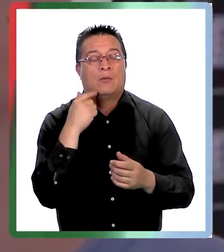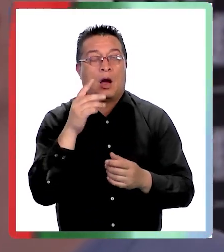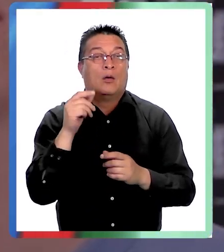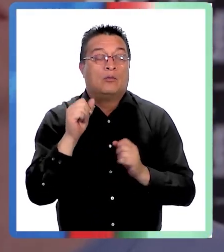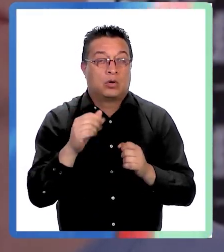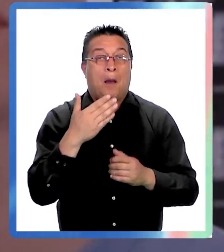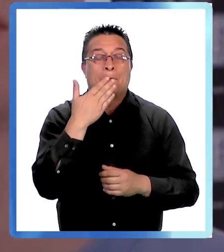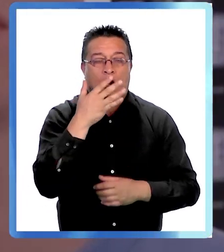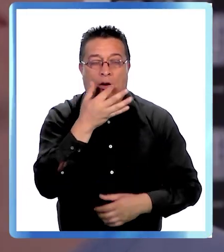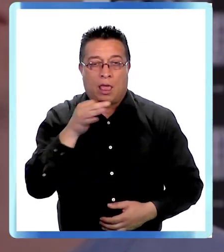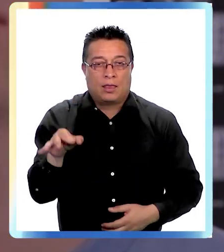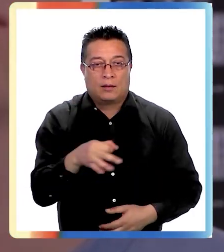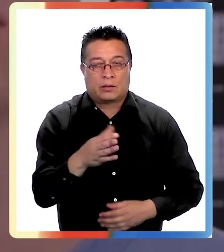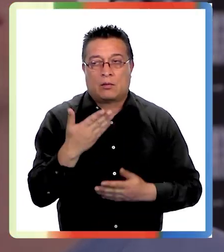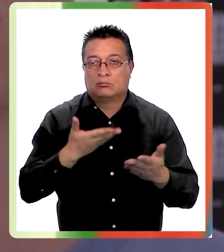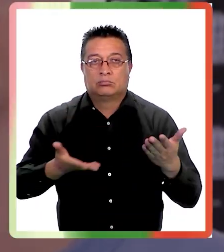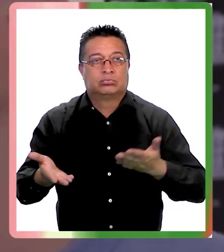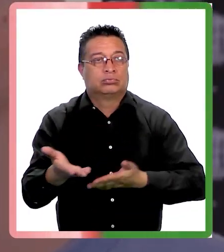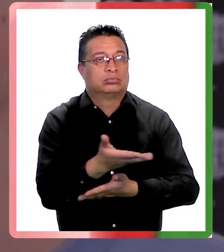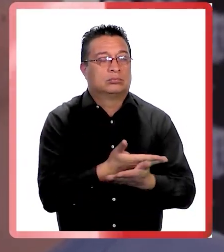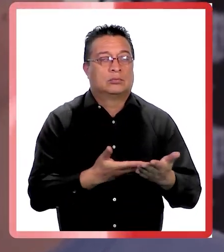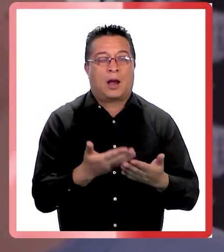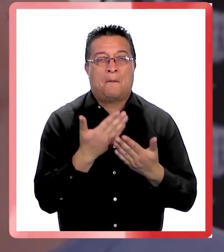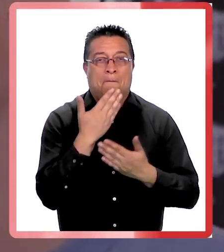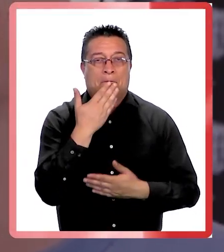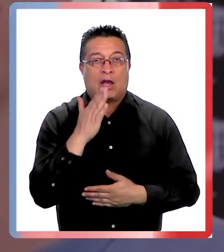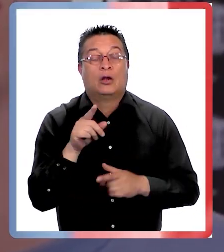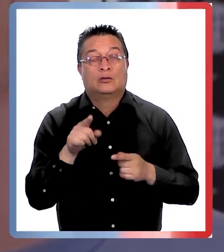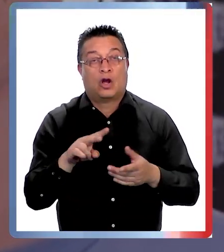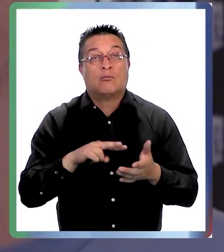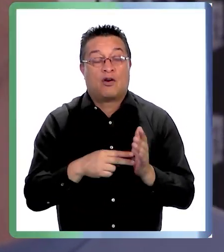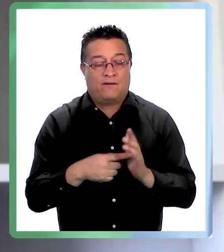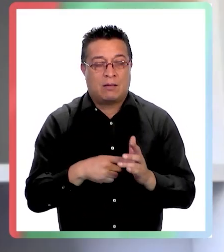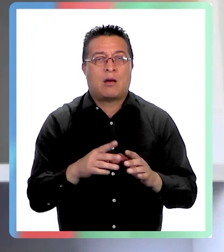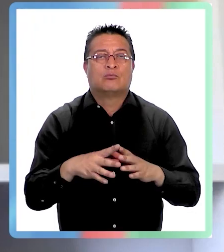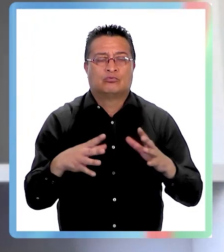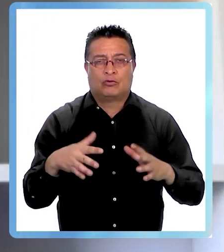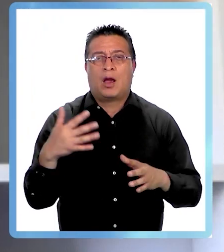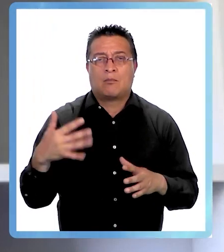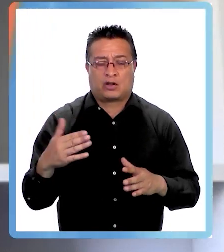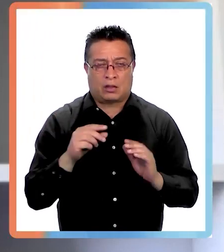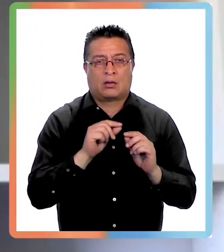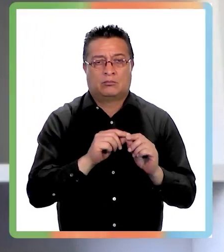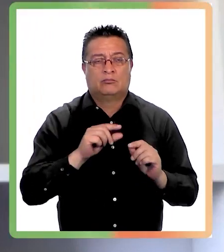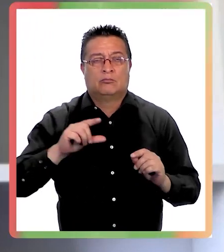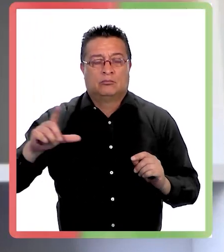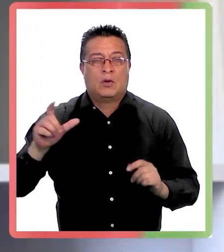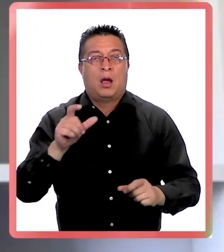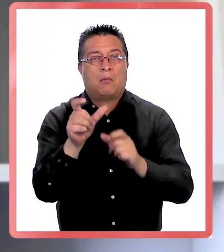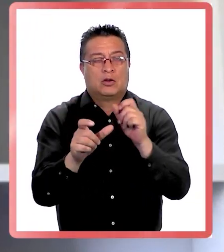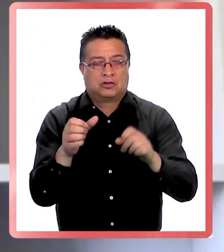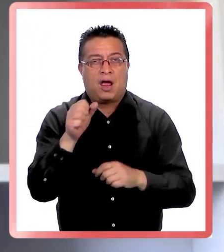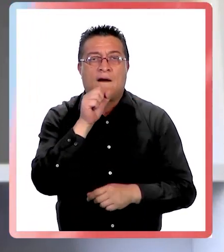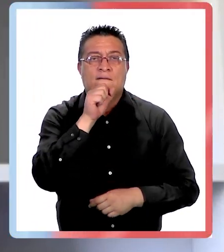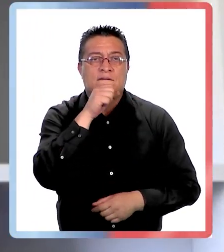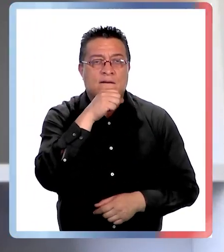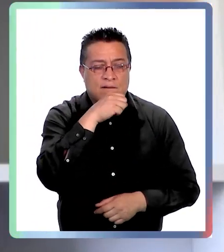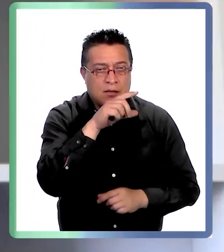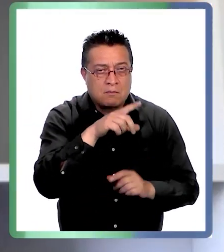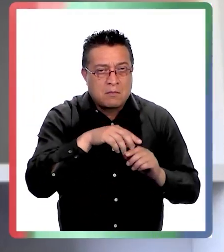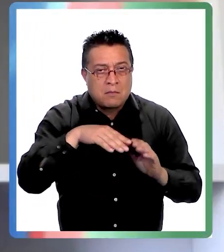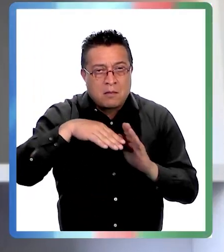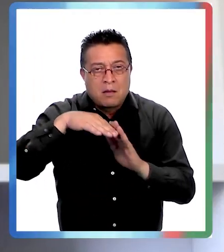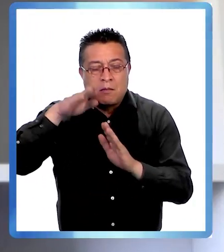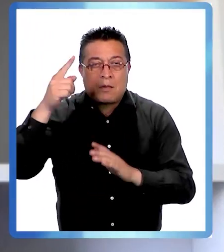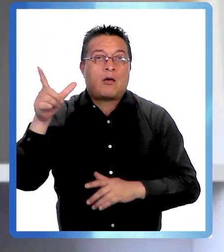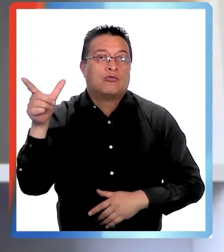general, que desarrolle un mejor lenguaje, que interactúe mejor. Entonces es un problema de salud importante y como te digo va en aumento porque la población va envejeciendo y cada vez